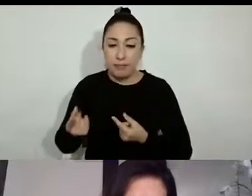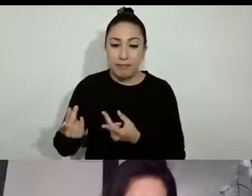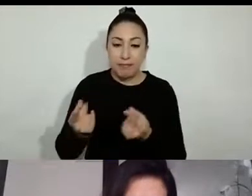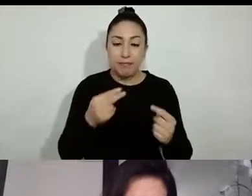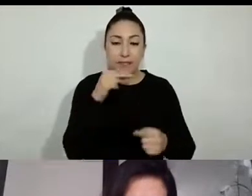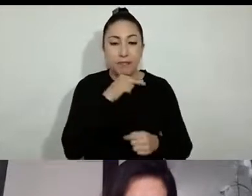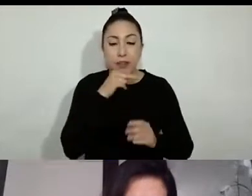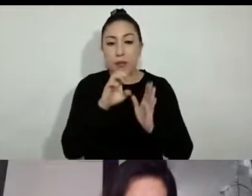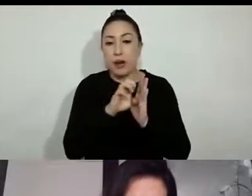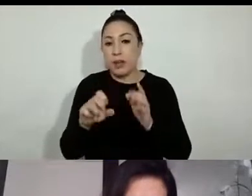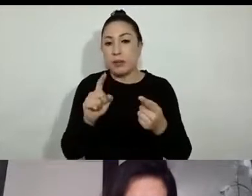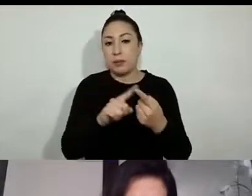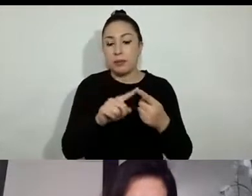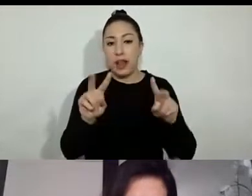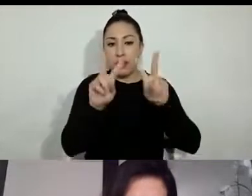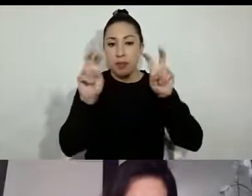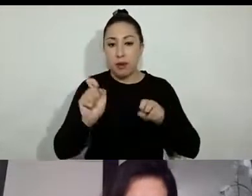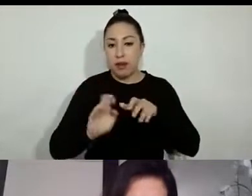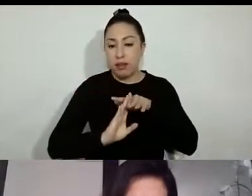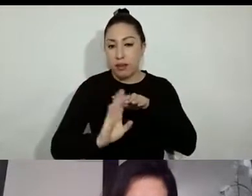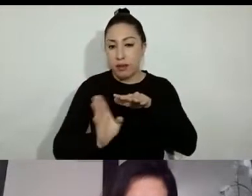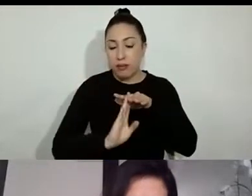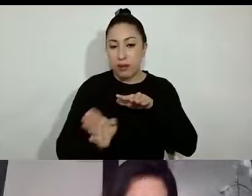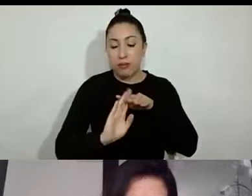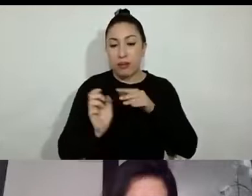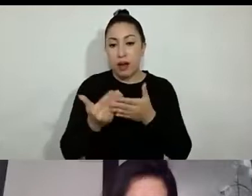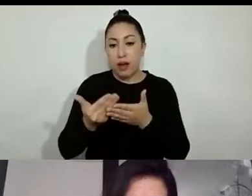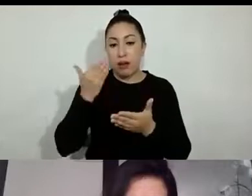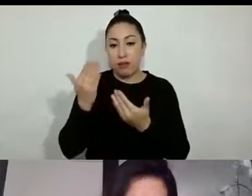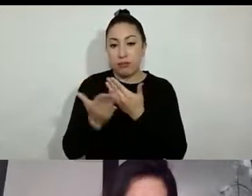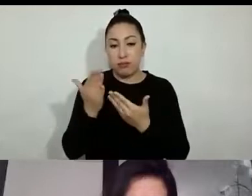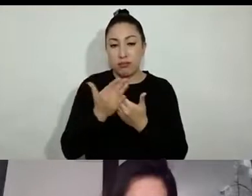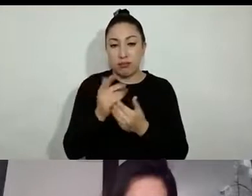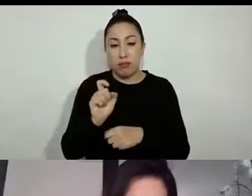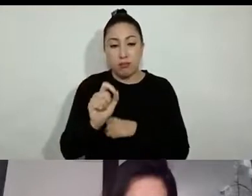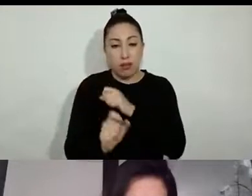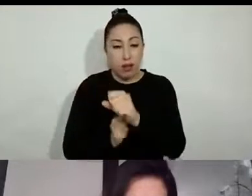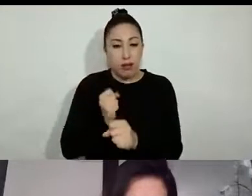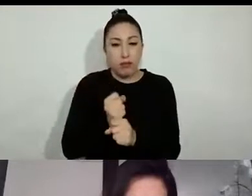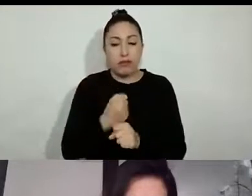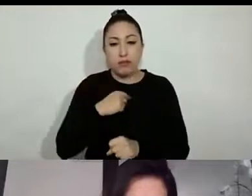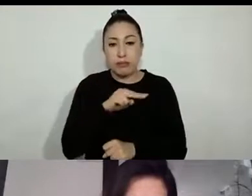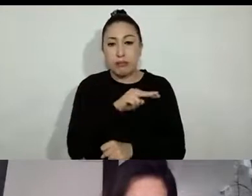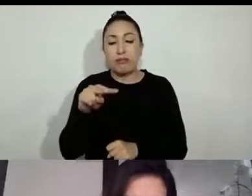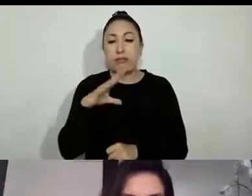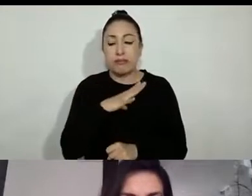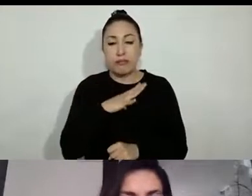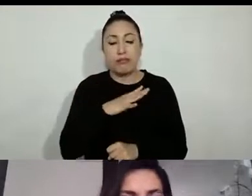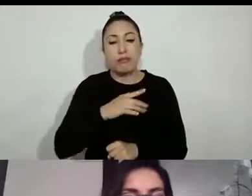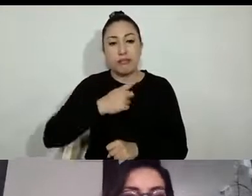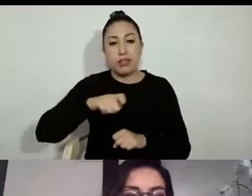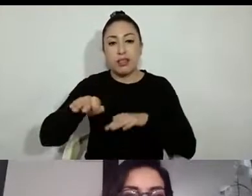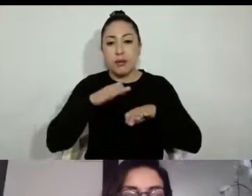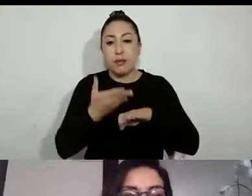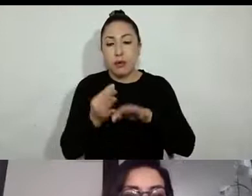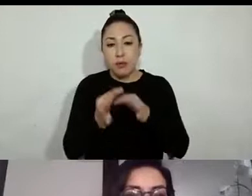migratorio, que en los últimos 2 lustros pues ha adquirido un papel fundamental,